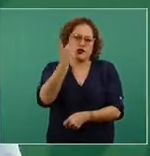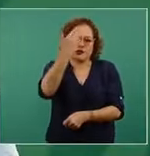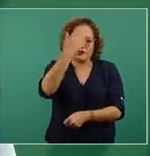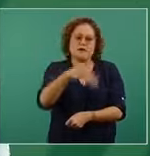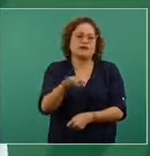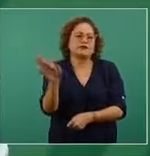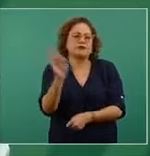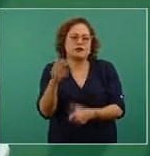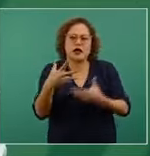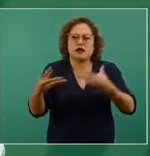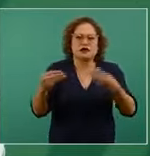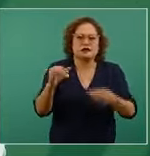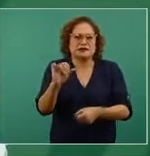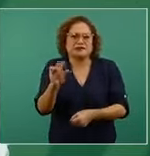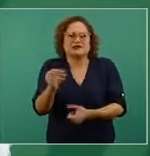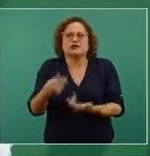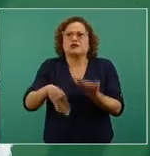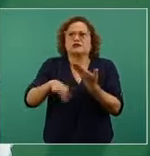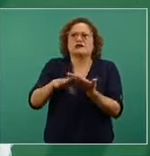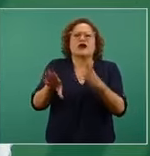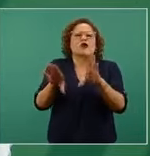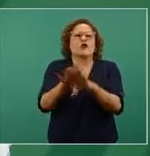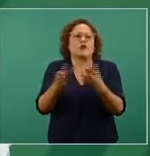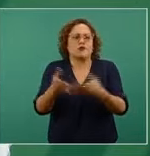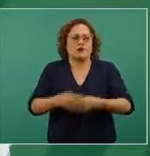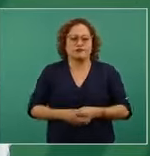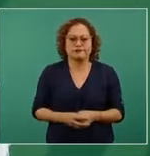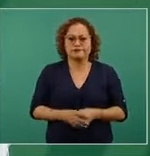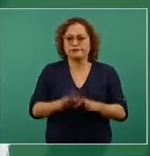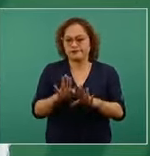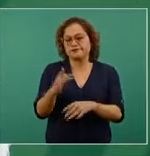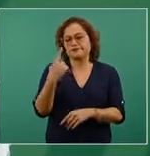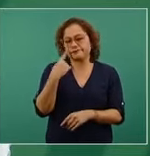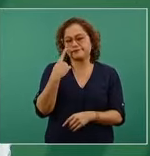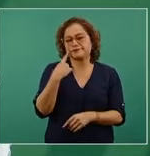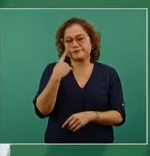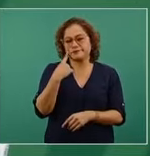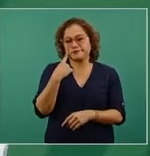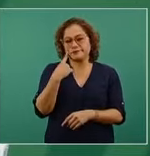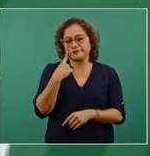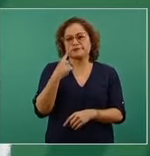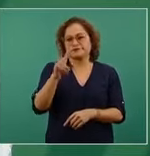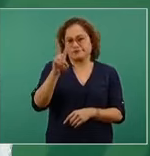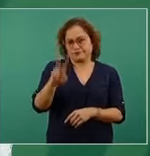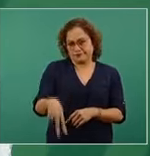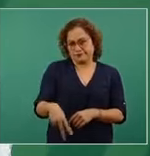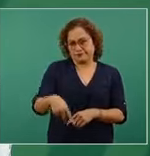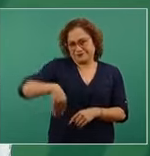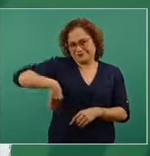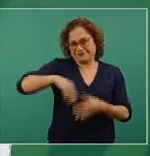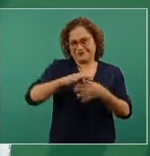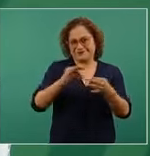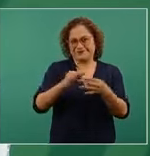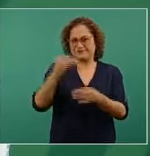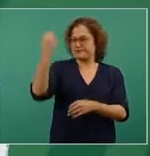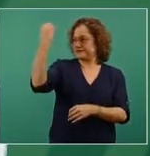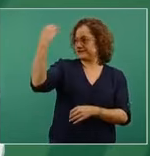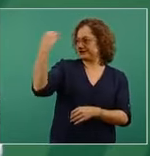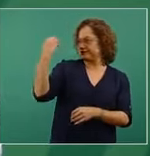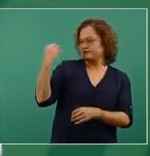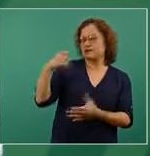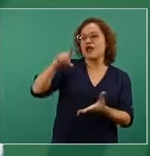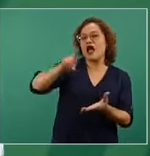bueno lo que ocurre es que como bien comentamos previamente el semáforo tiene diferentes índices